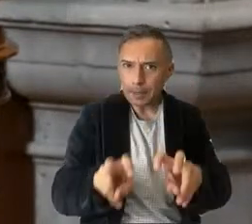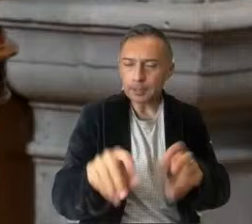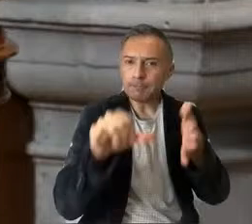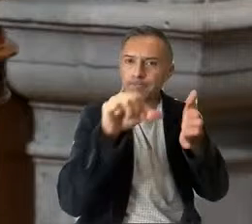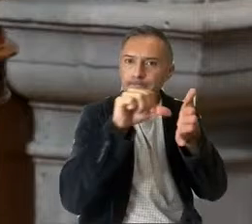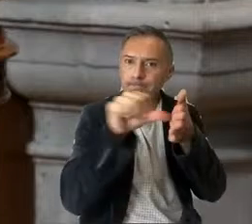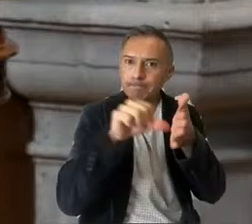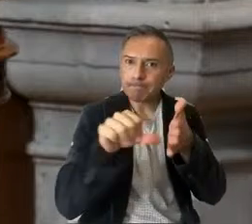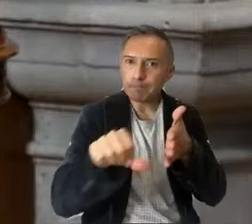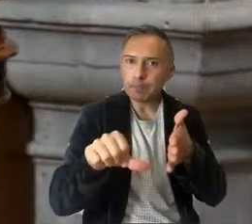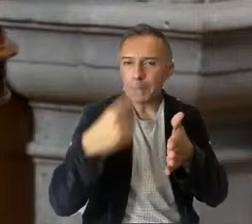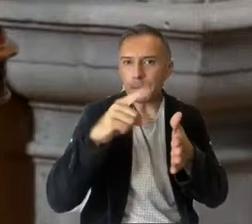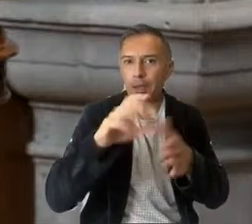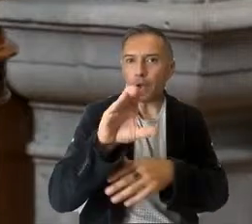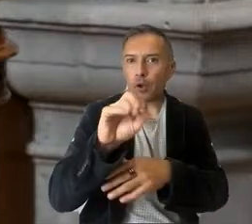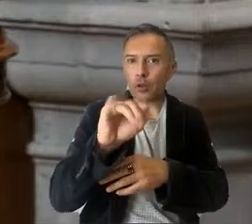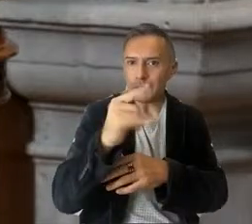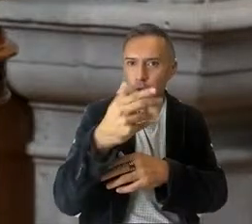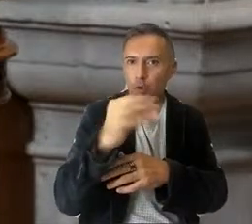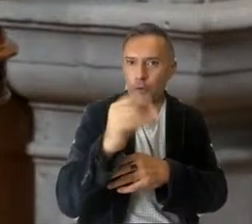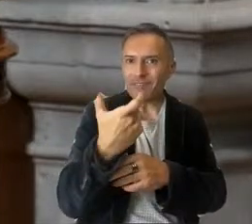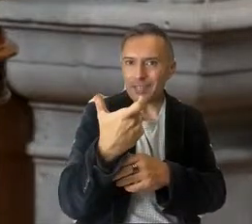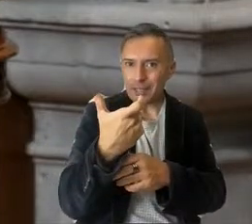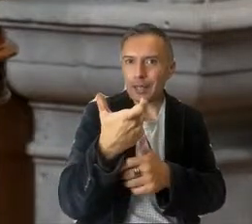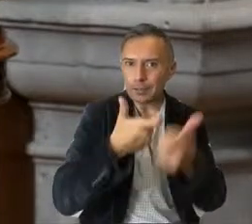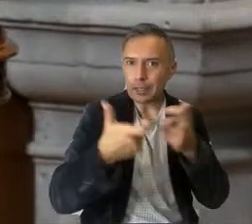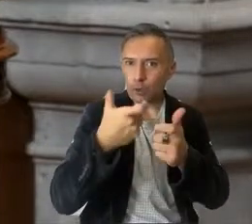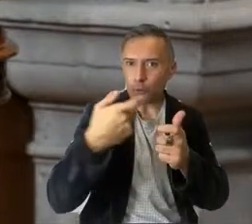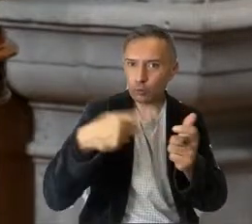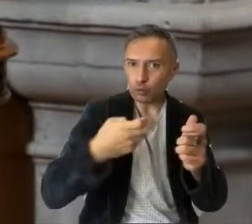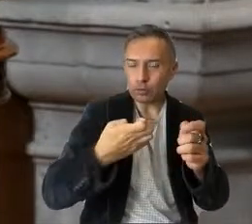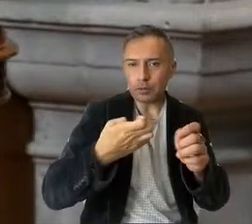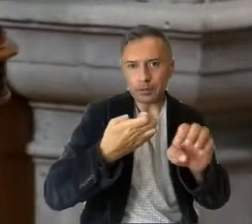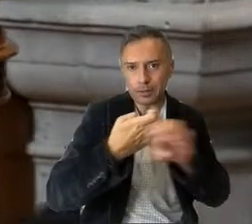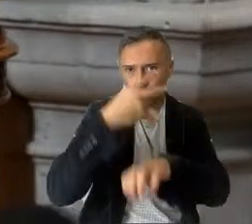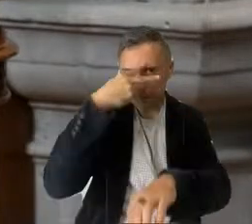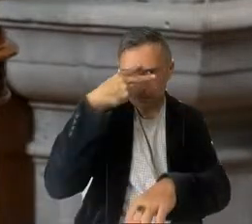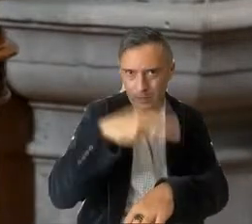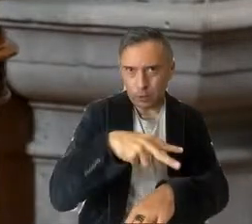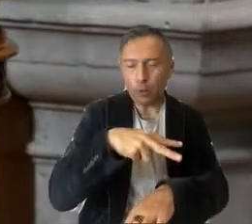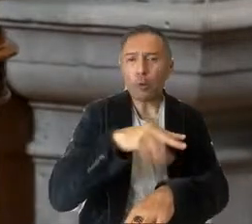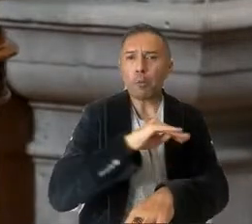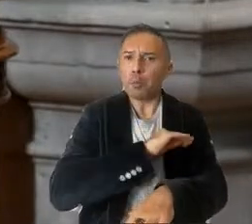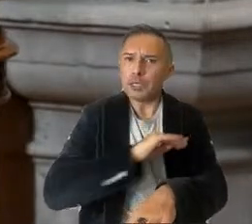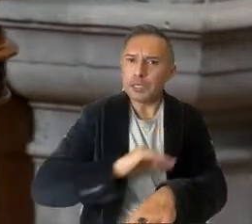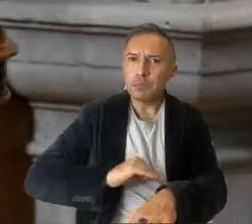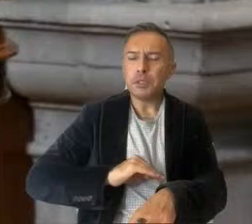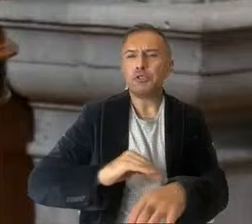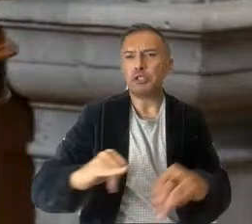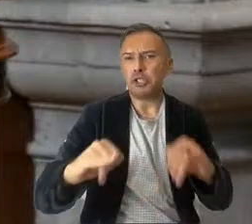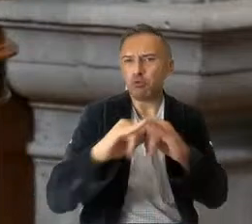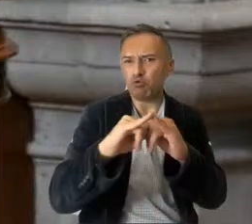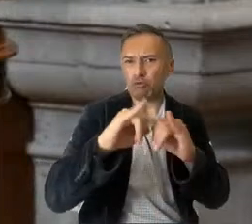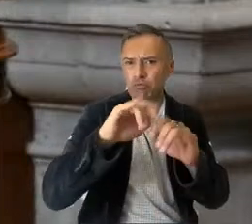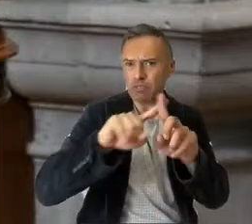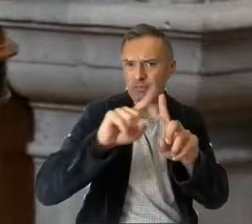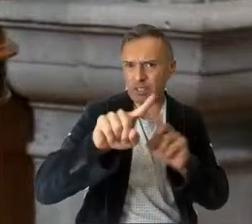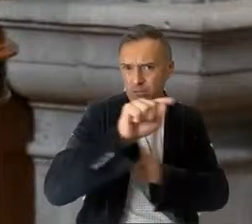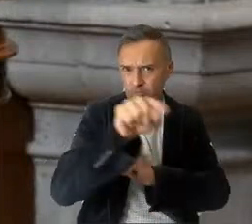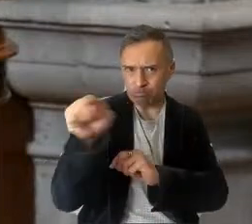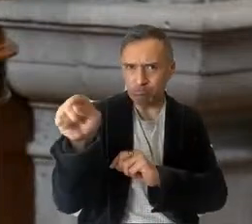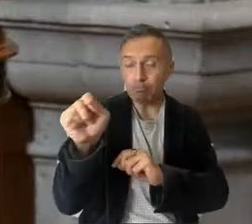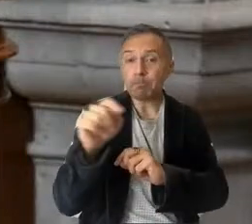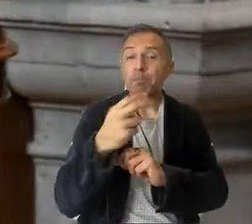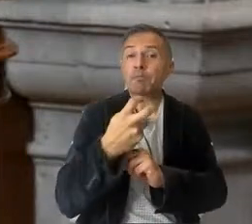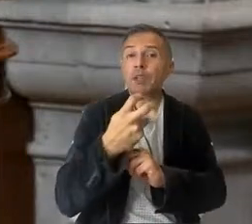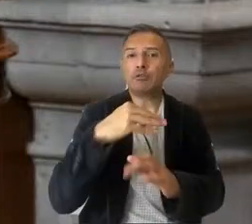diversas disposiciones al Código Financiero del Estado de México y municipios y otros ordenamientos. Sin